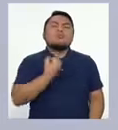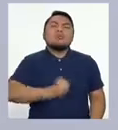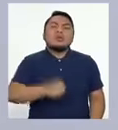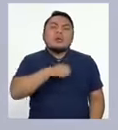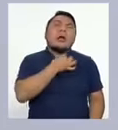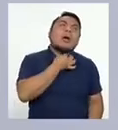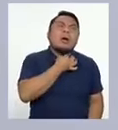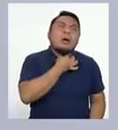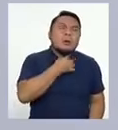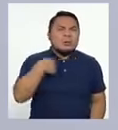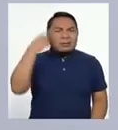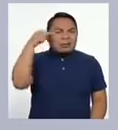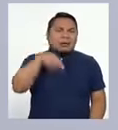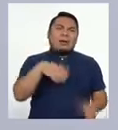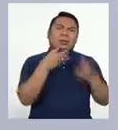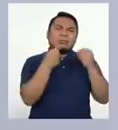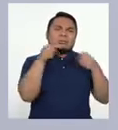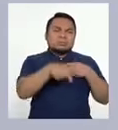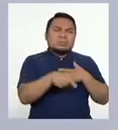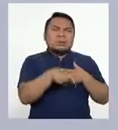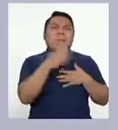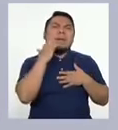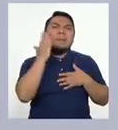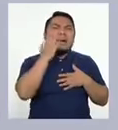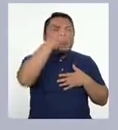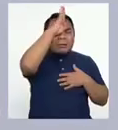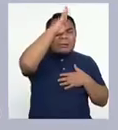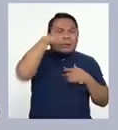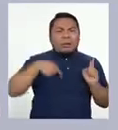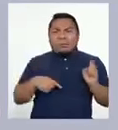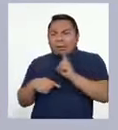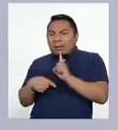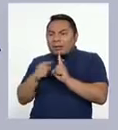pollito. ¿Cuántas cosas hizo, no?